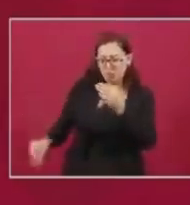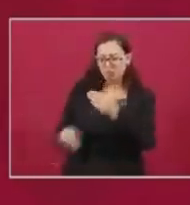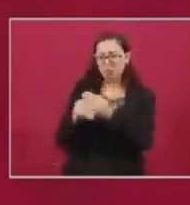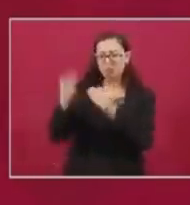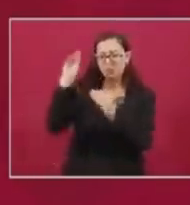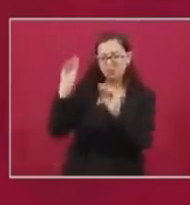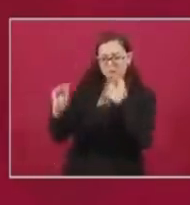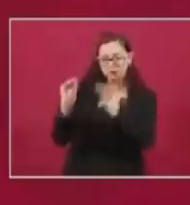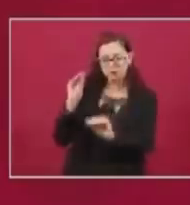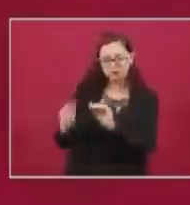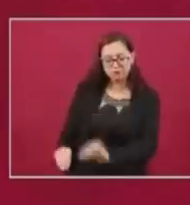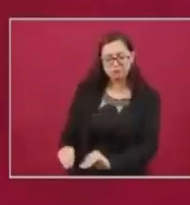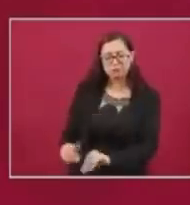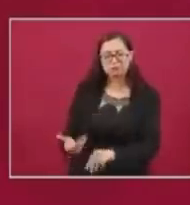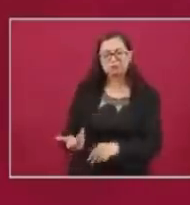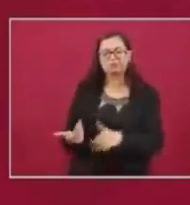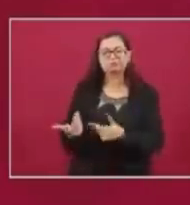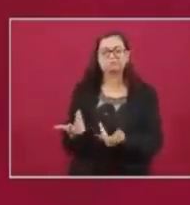hay